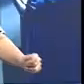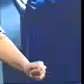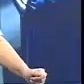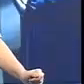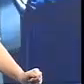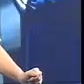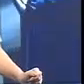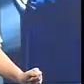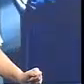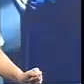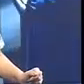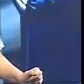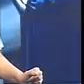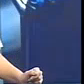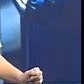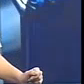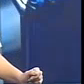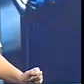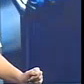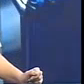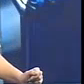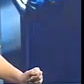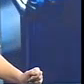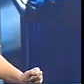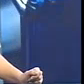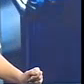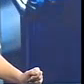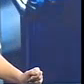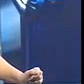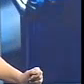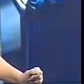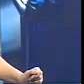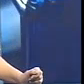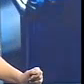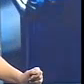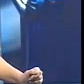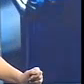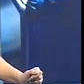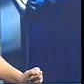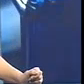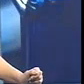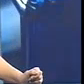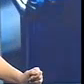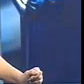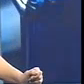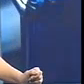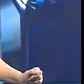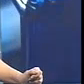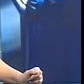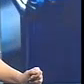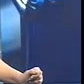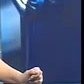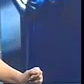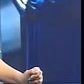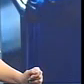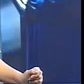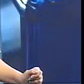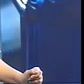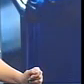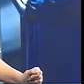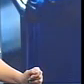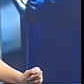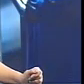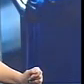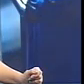ruta de las flores nuestro compañero Julio Guevara conoció un lugar donde preparan pupusas de maíz negrito pero además unos